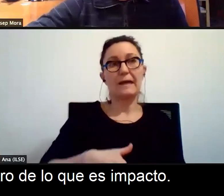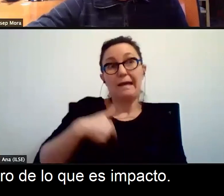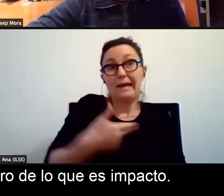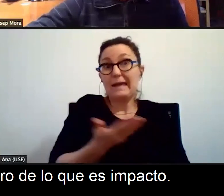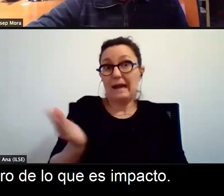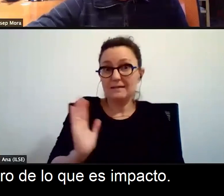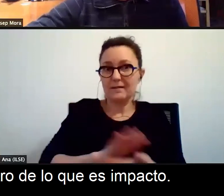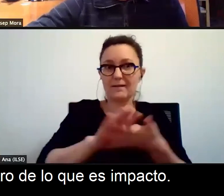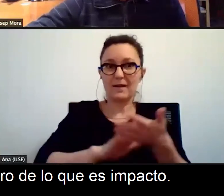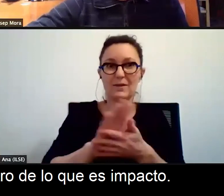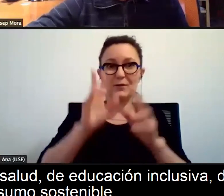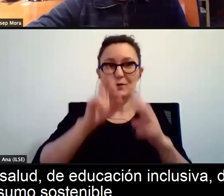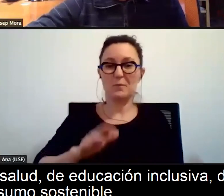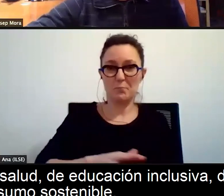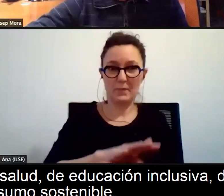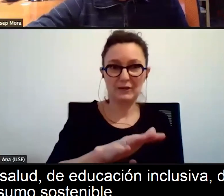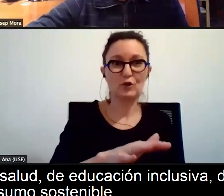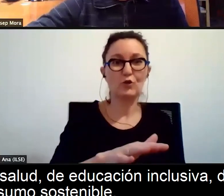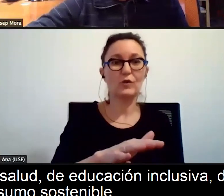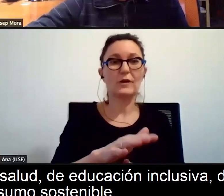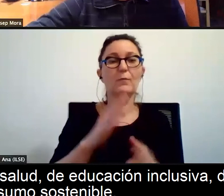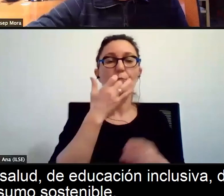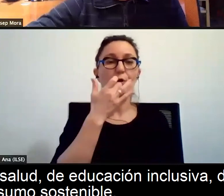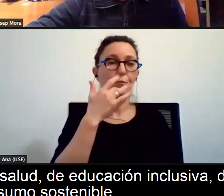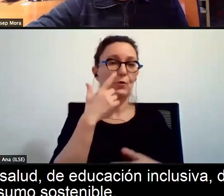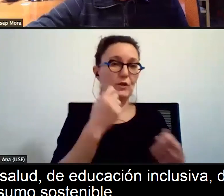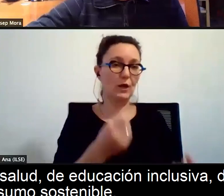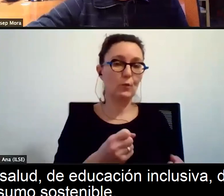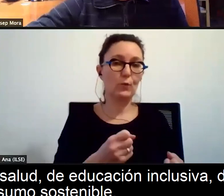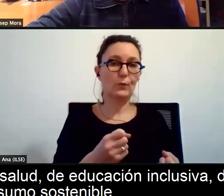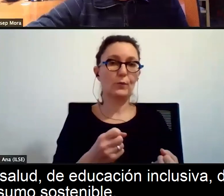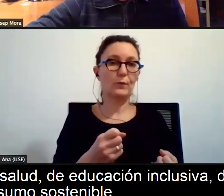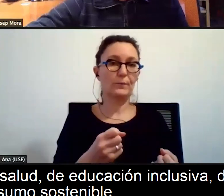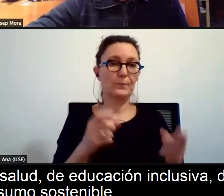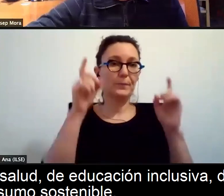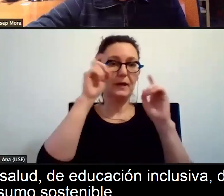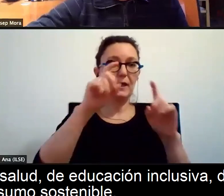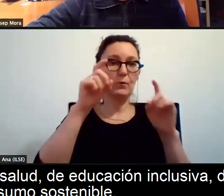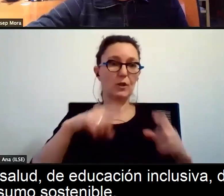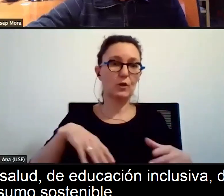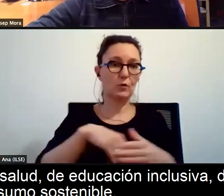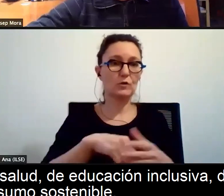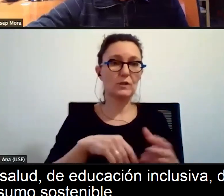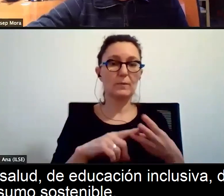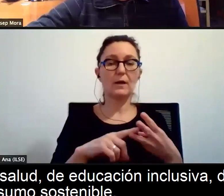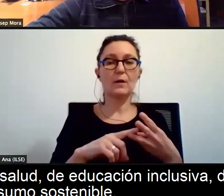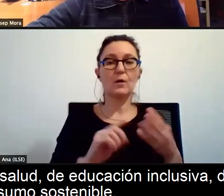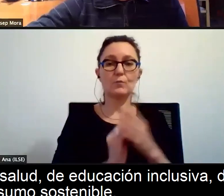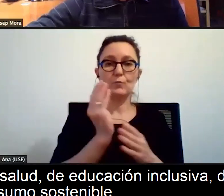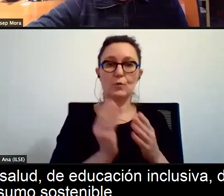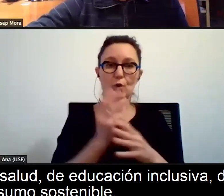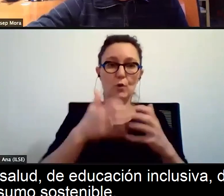impacto. Entonces, pues al final entran temas de salud, de educación inclusiva, de producción,